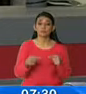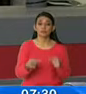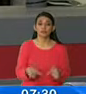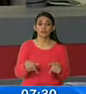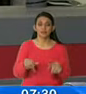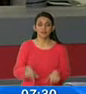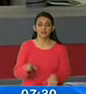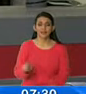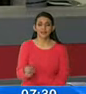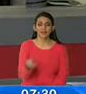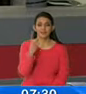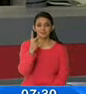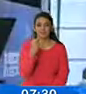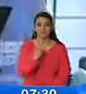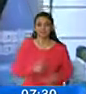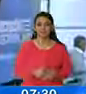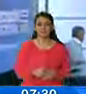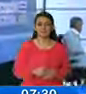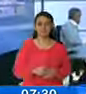joven canal. Miremos.